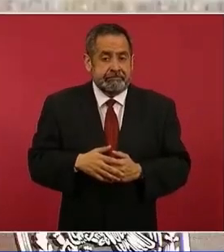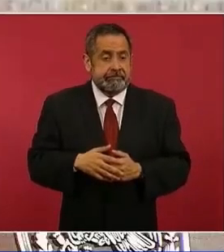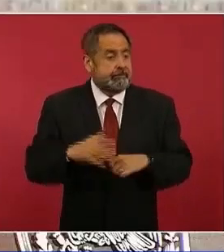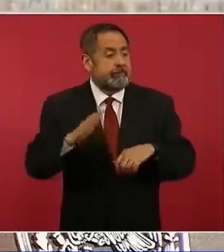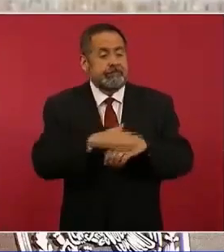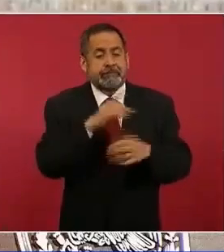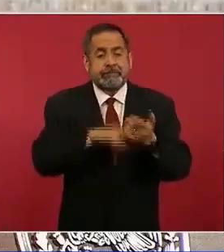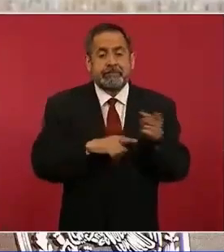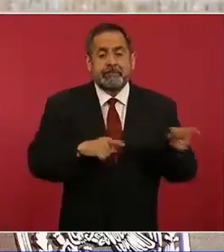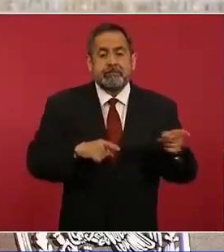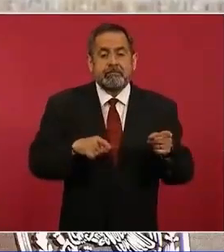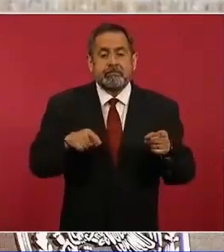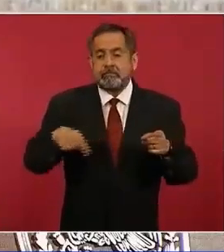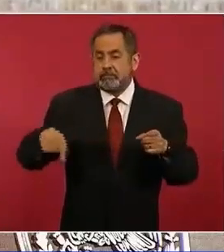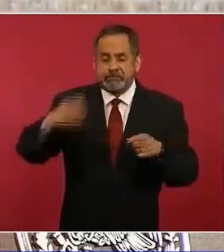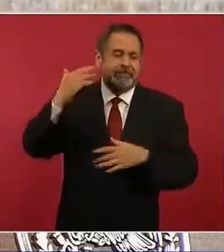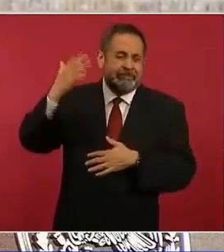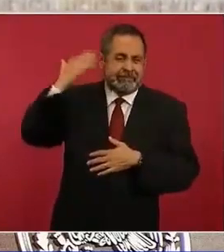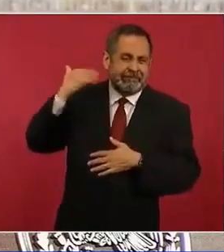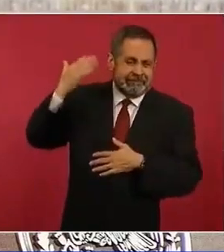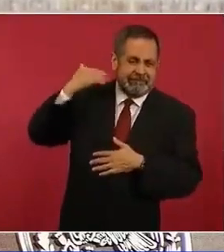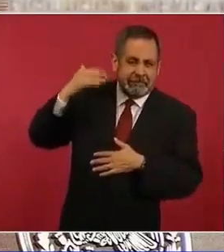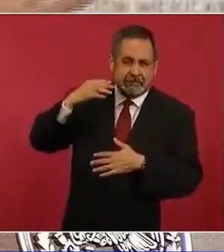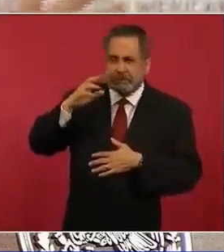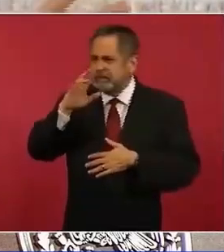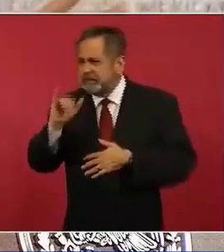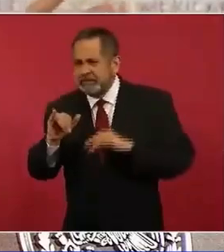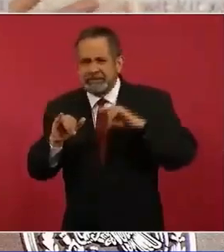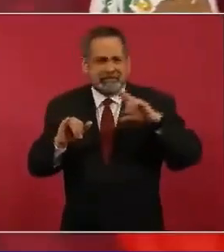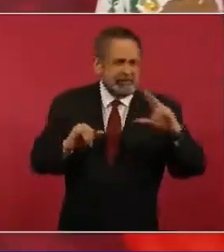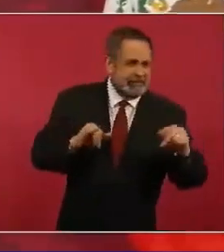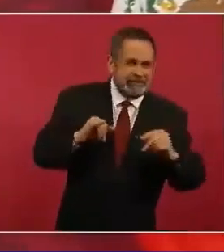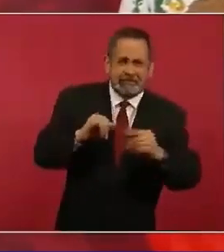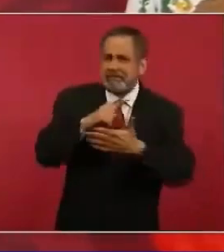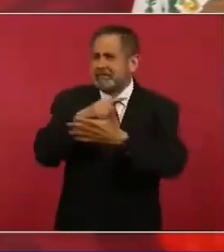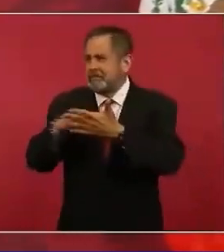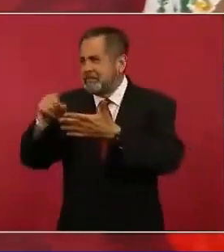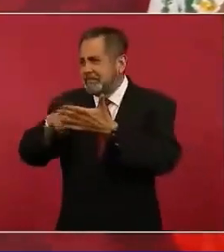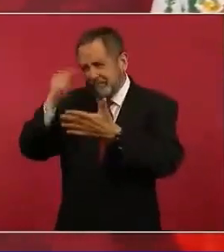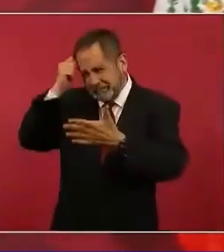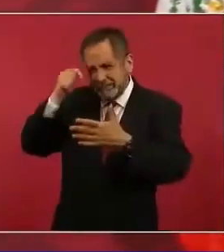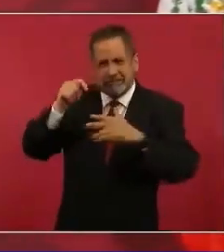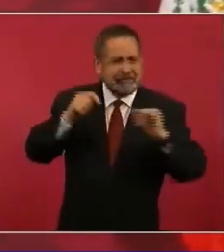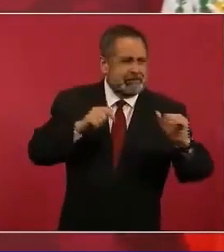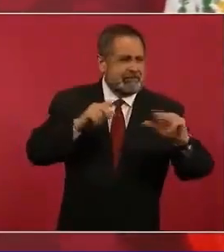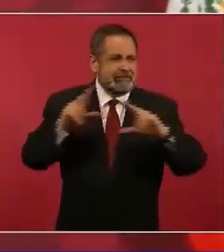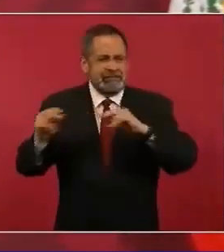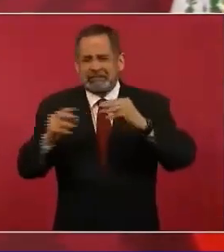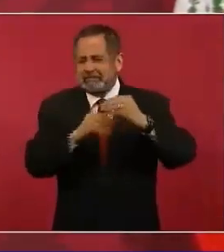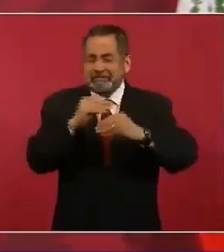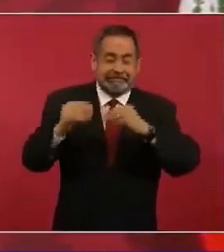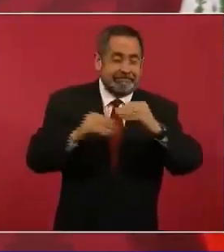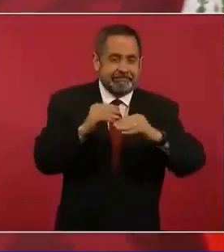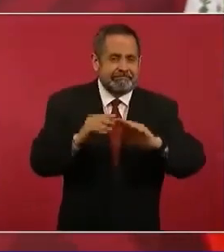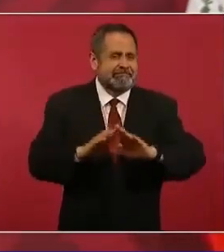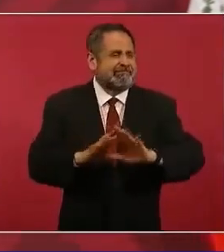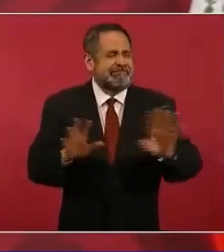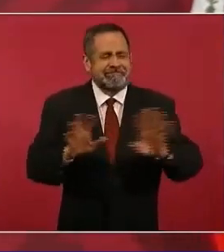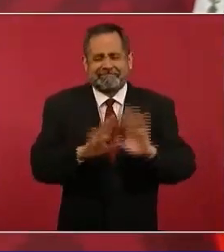fue una obra muy polémica, de las más polémicas. A mí no me extraña